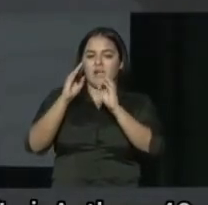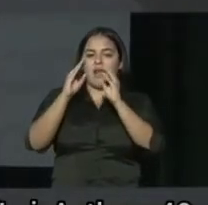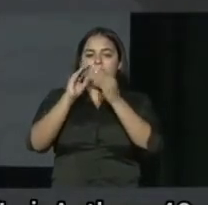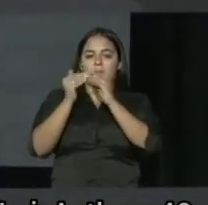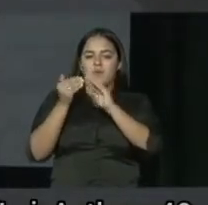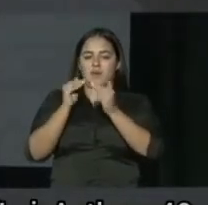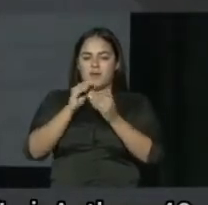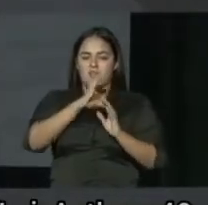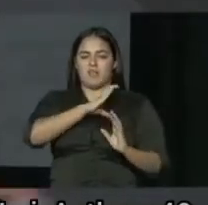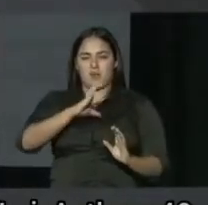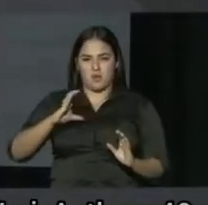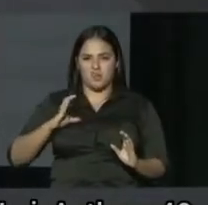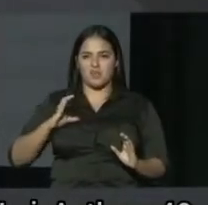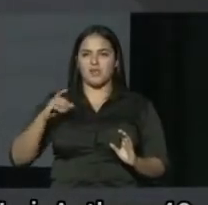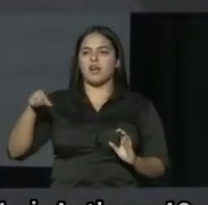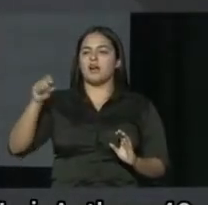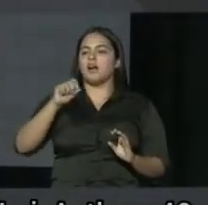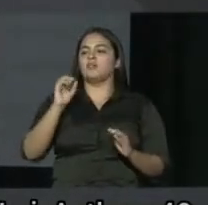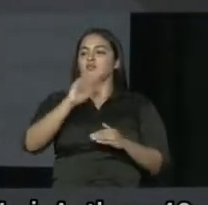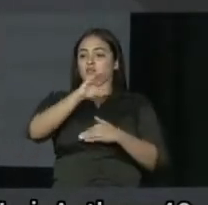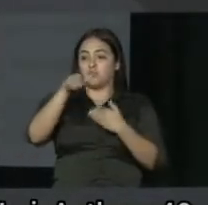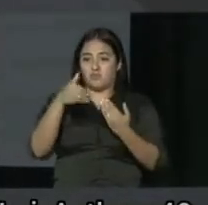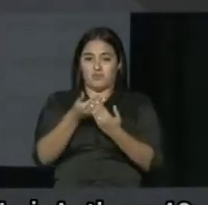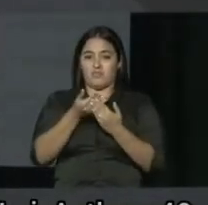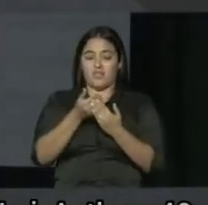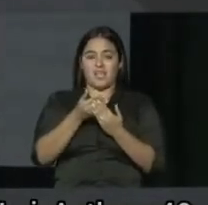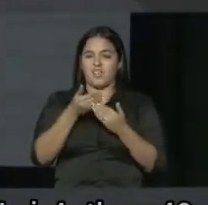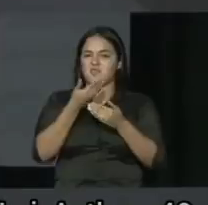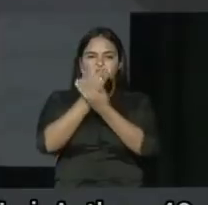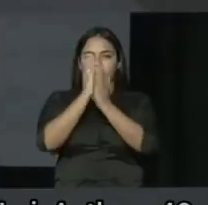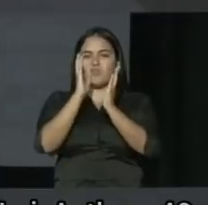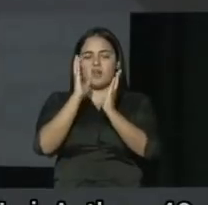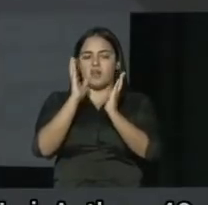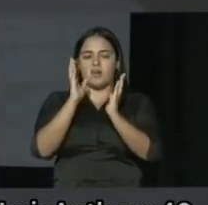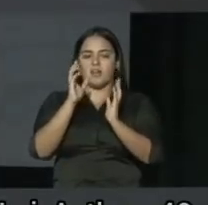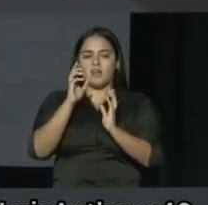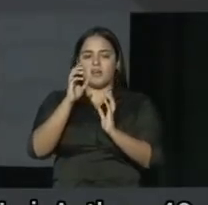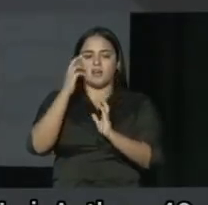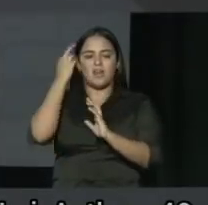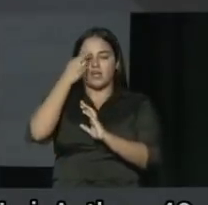a todo el mundo que no hay razón para una junta.